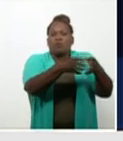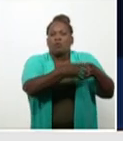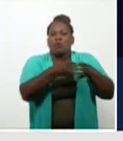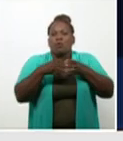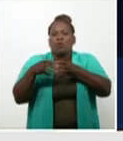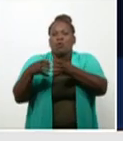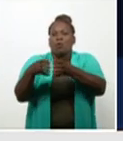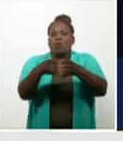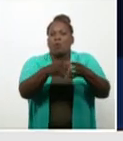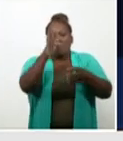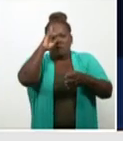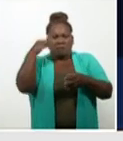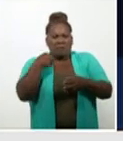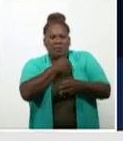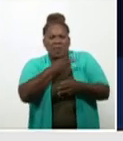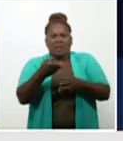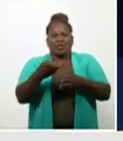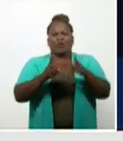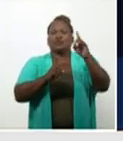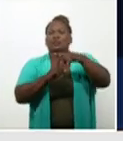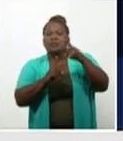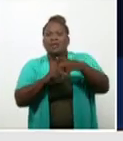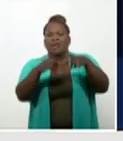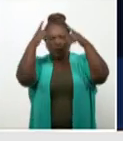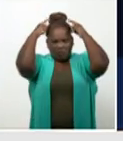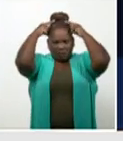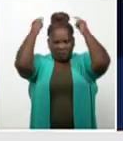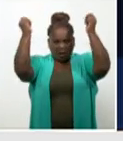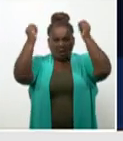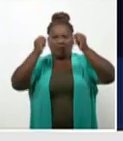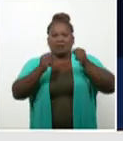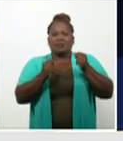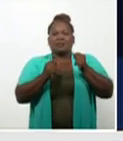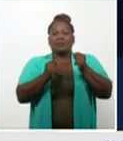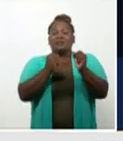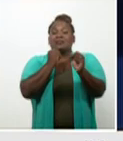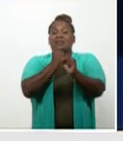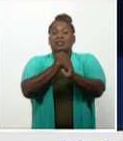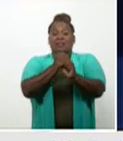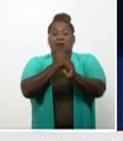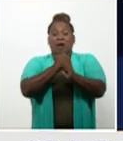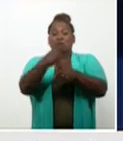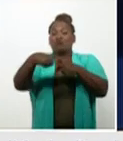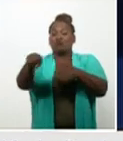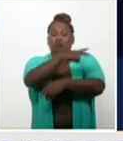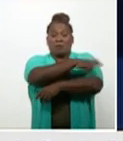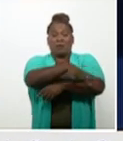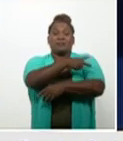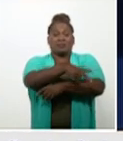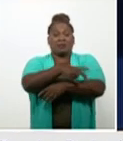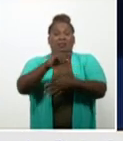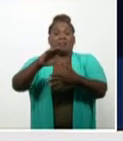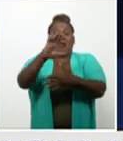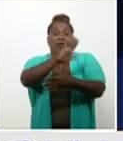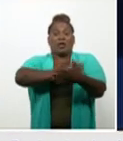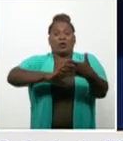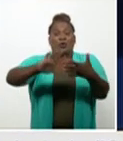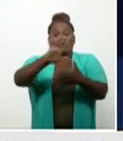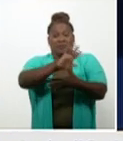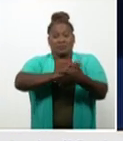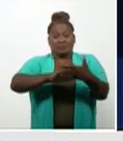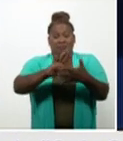es médicos, enfermeros, técnicos que se encuentran en muchos países de la región. Y que,